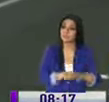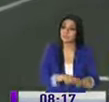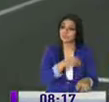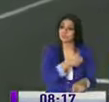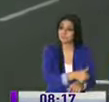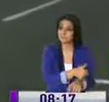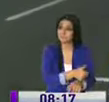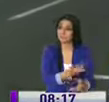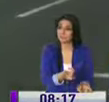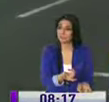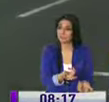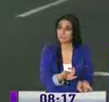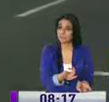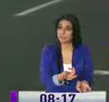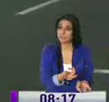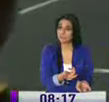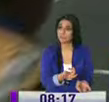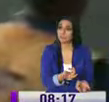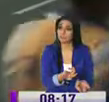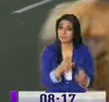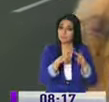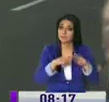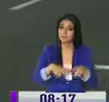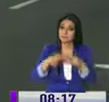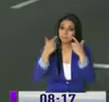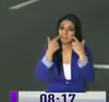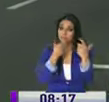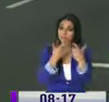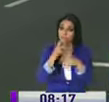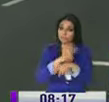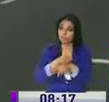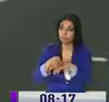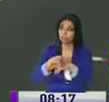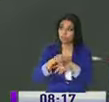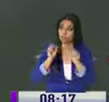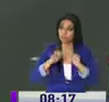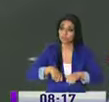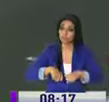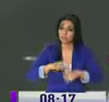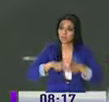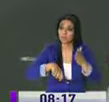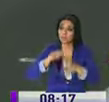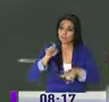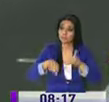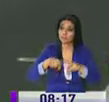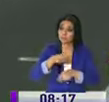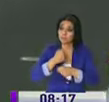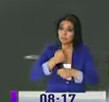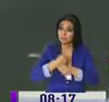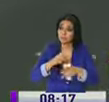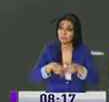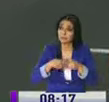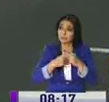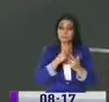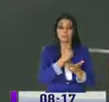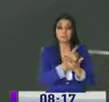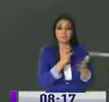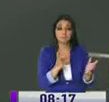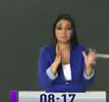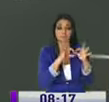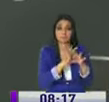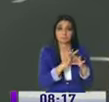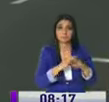la que haga las inspecciones para que pueda realizarse este trabajo si ha sido en conjunto con ellos